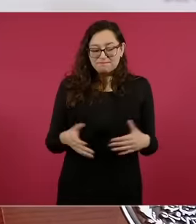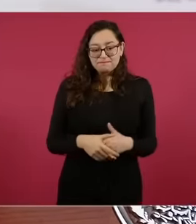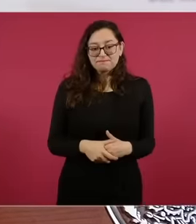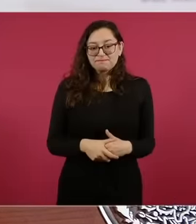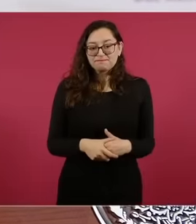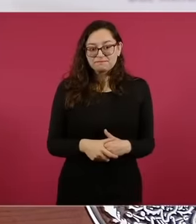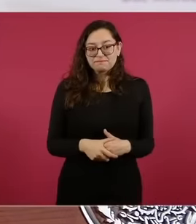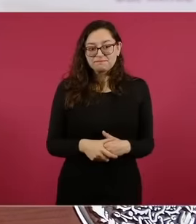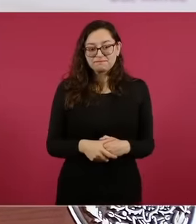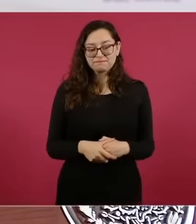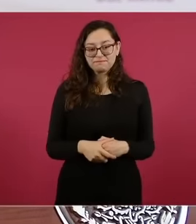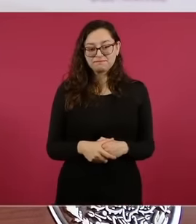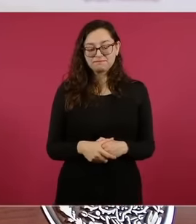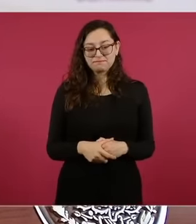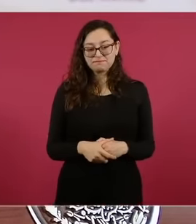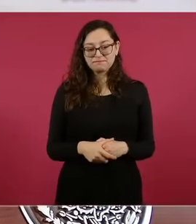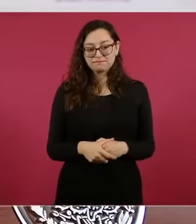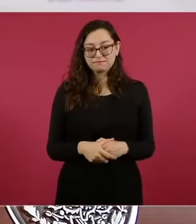Claudia,